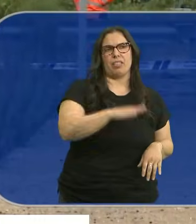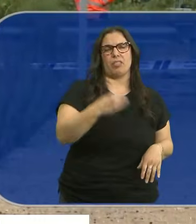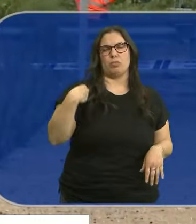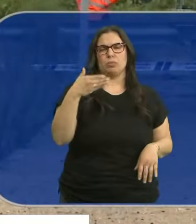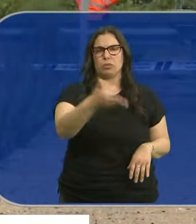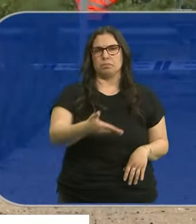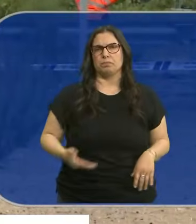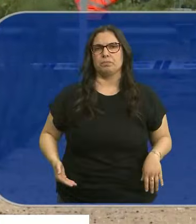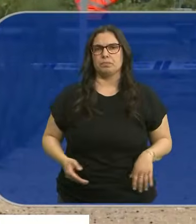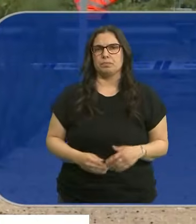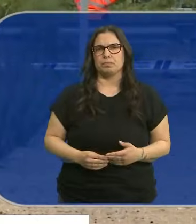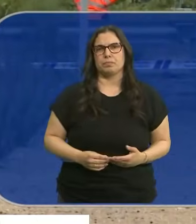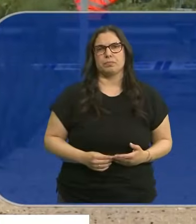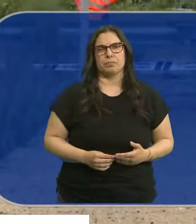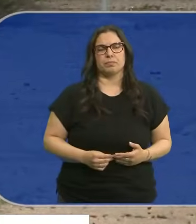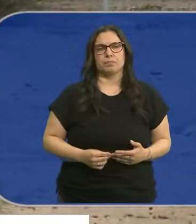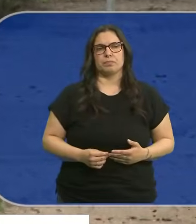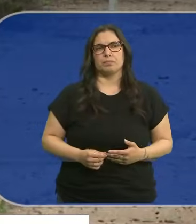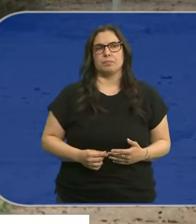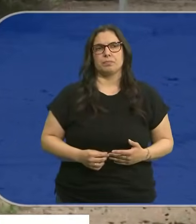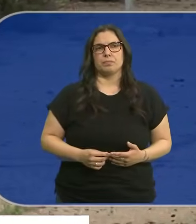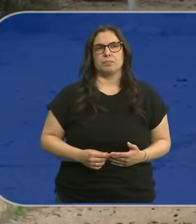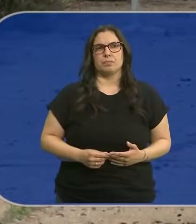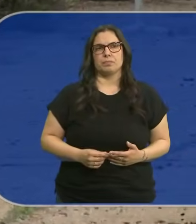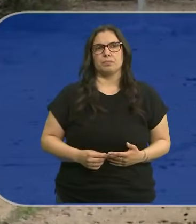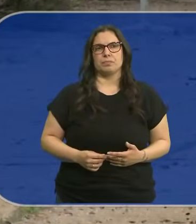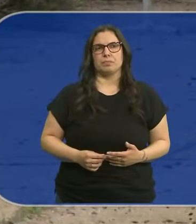mismo lugar del siniestro.